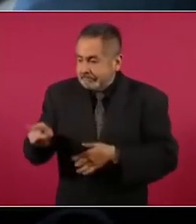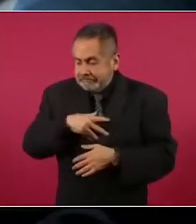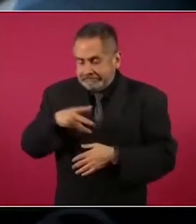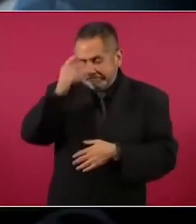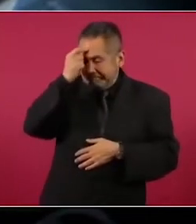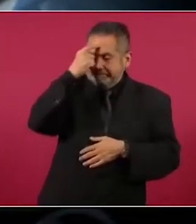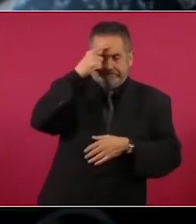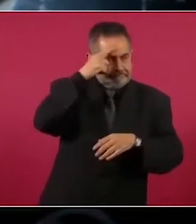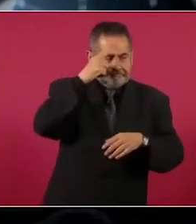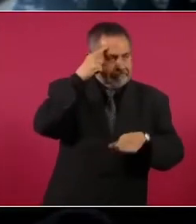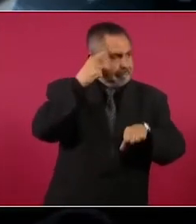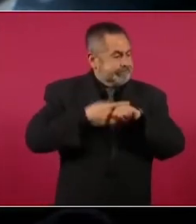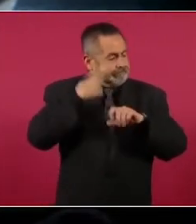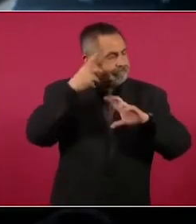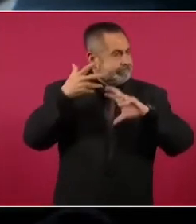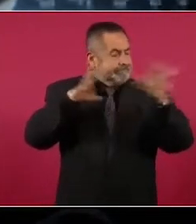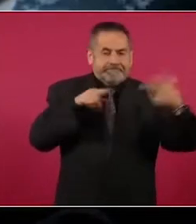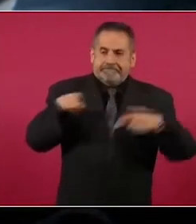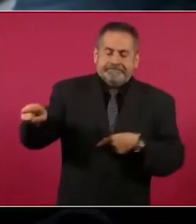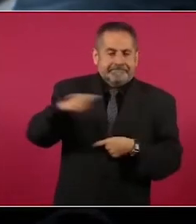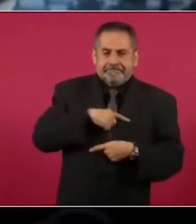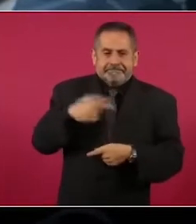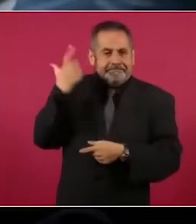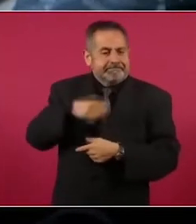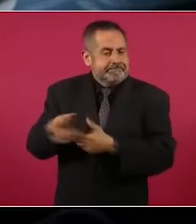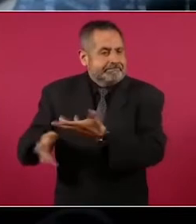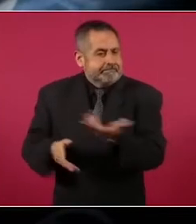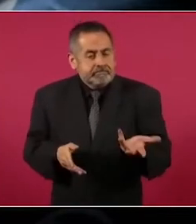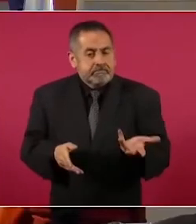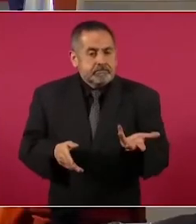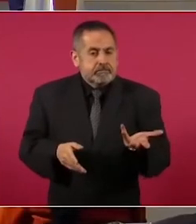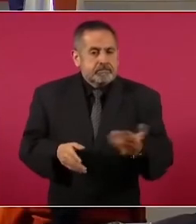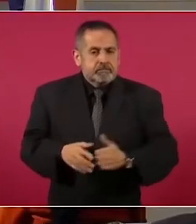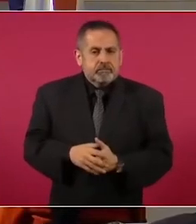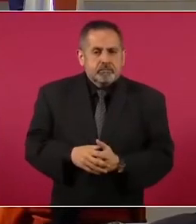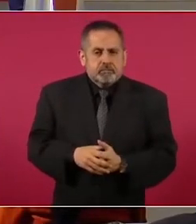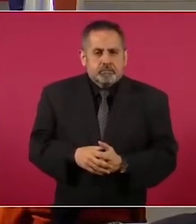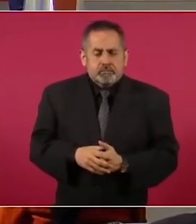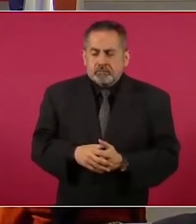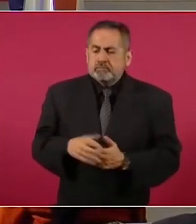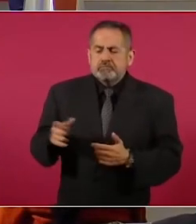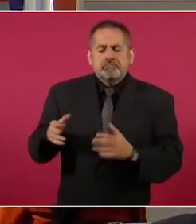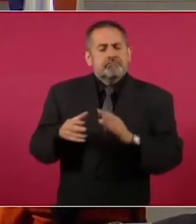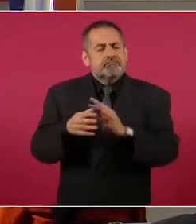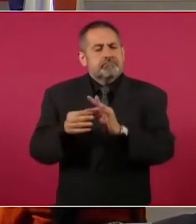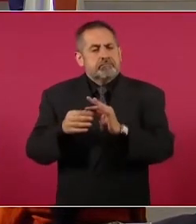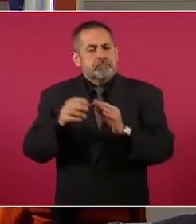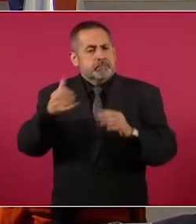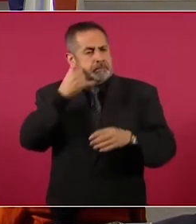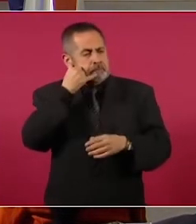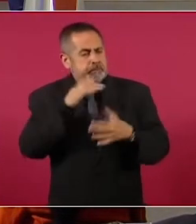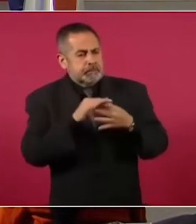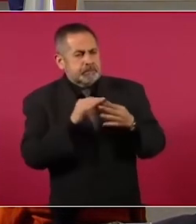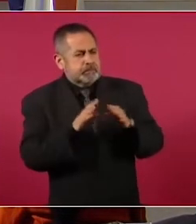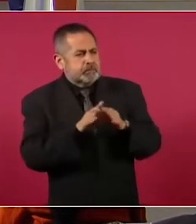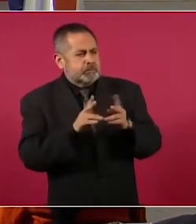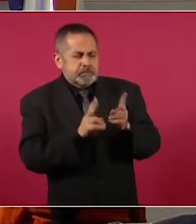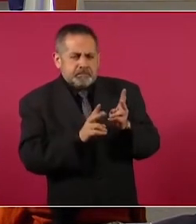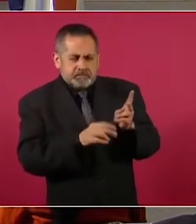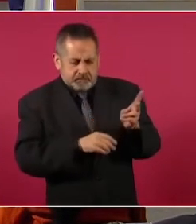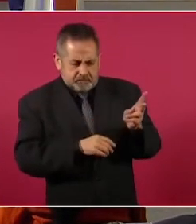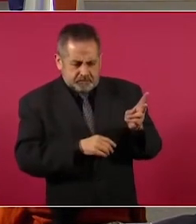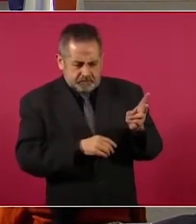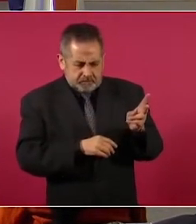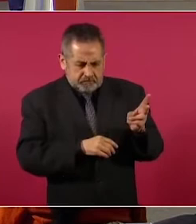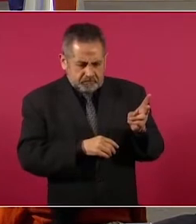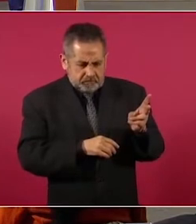¿eh? Claro. Pero bueno, ¿cómo van a ver? Bien, vamos bien. Pues ya, cuando llegues me dices ya, Miguel